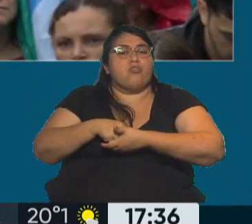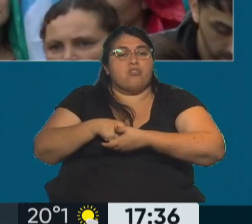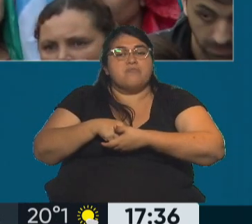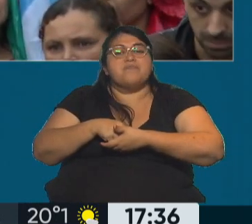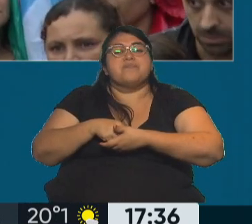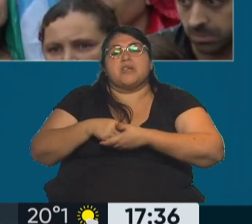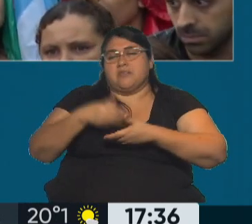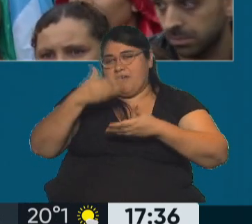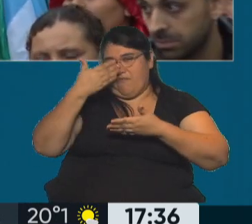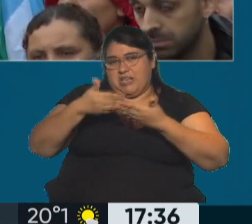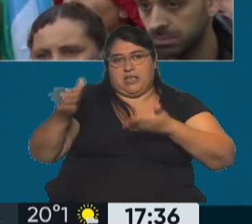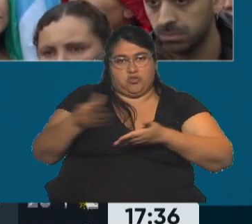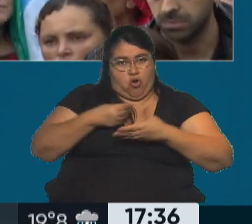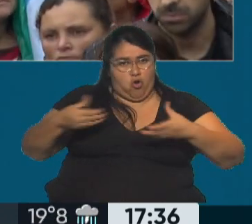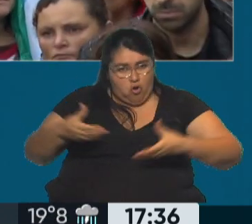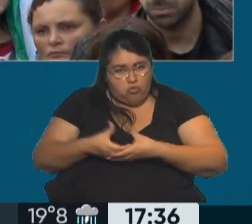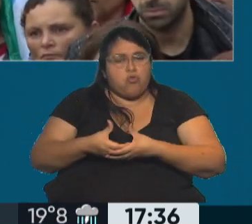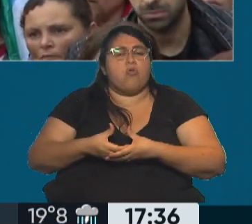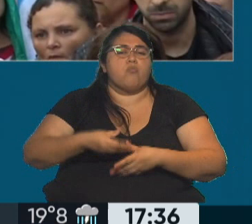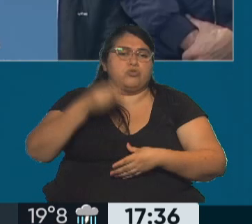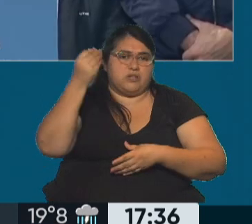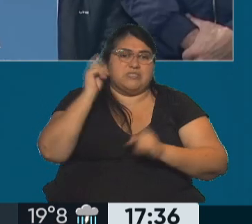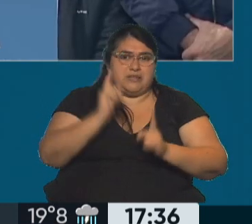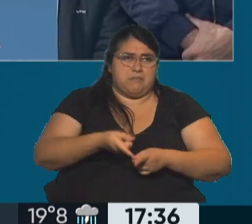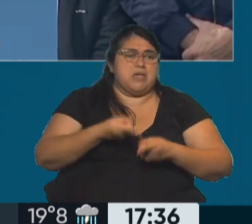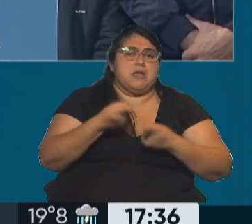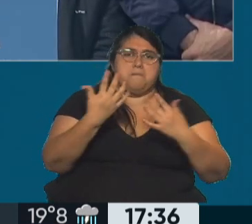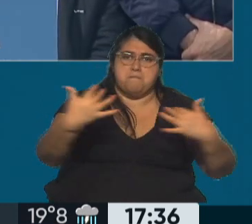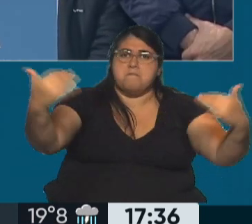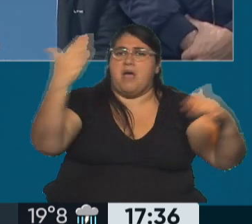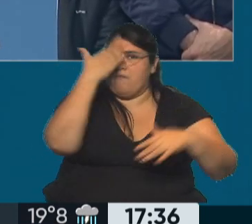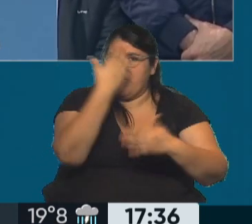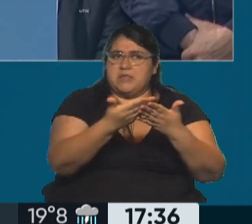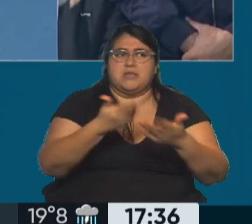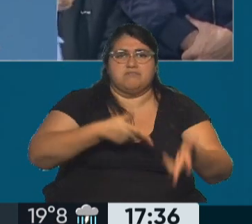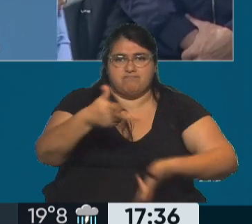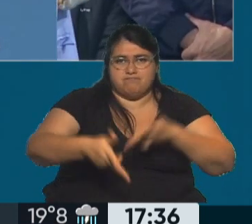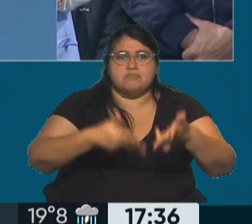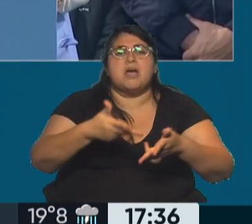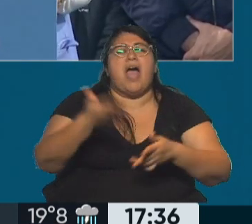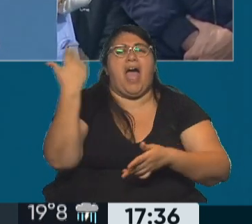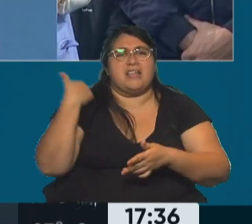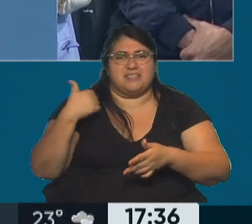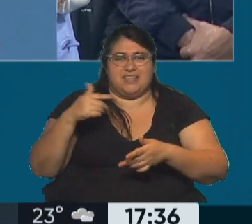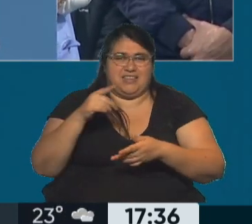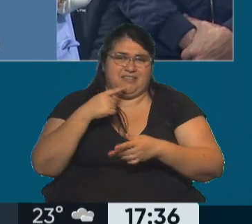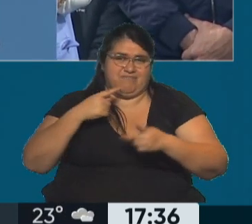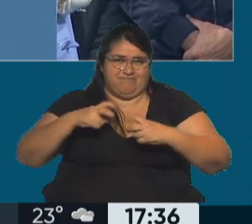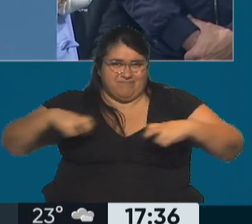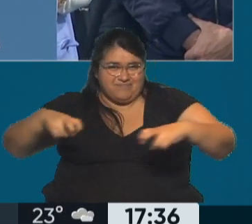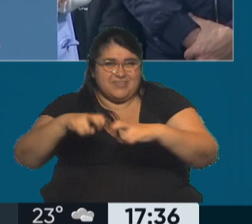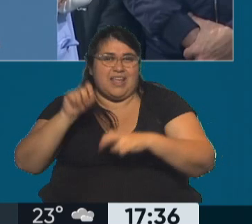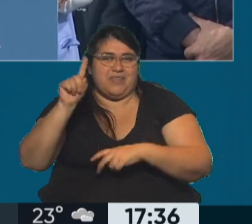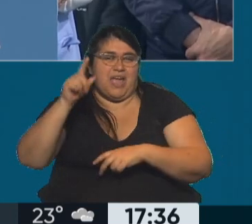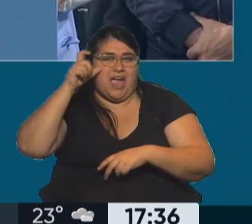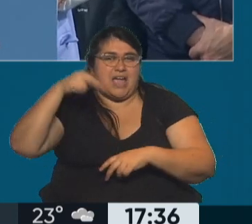popular y del Frente de Todos, pero también lo viene diciendo mucho en público últimamente, ¿no? Antes sabíamos que lo decía en la mesa de Ensenada, por ejemplo, cuando le